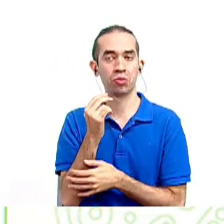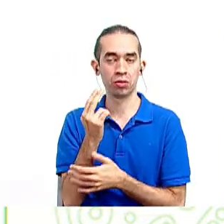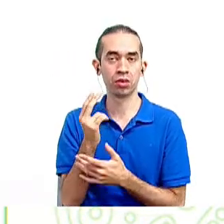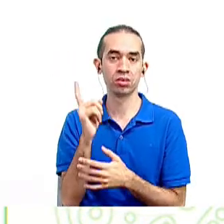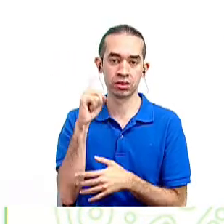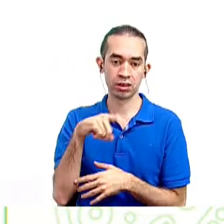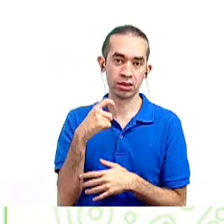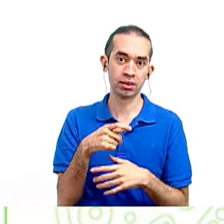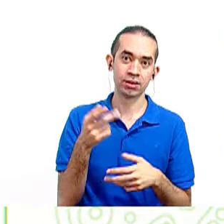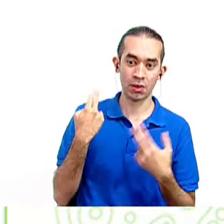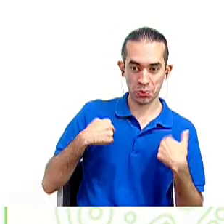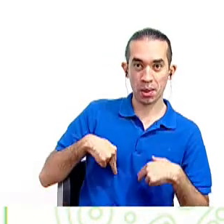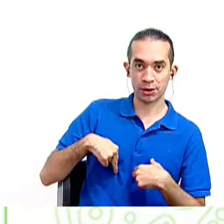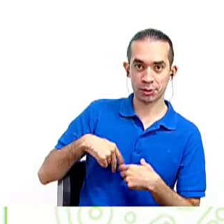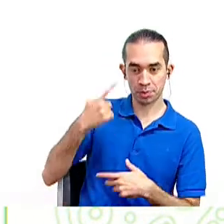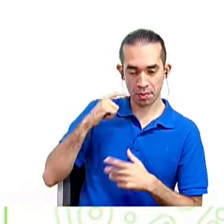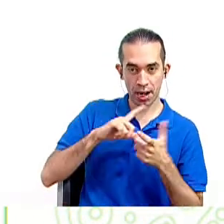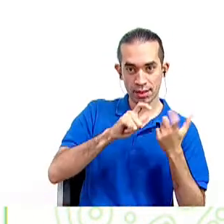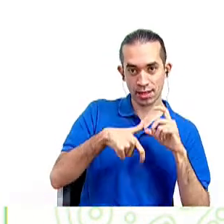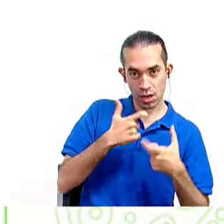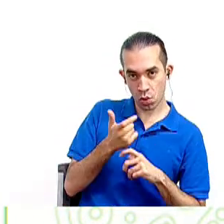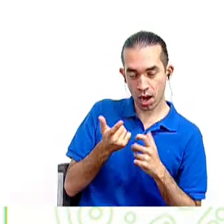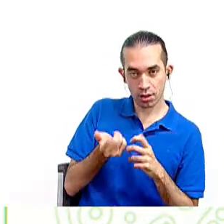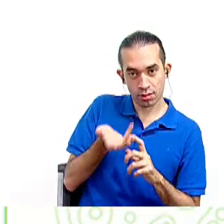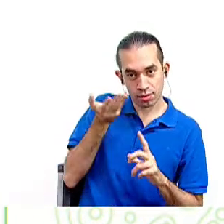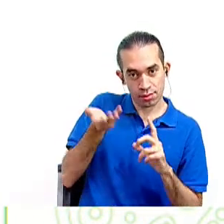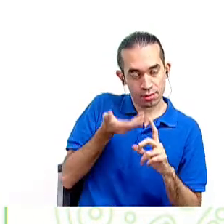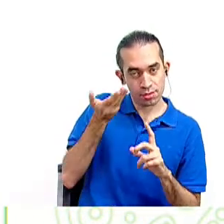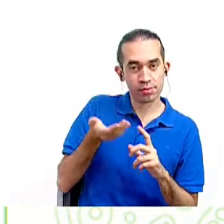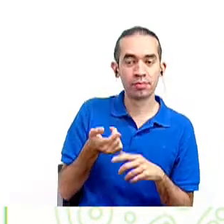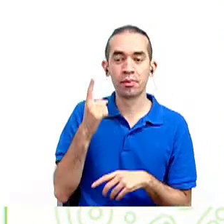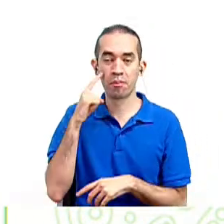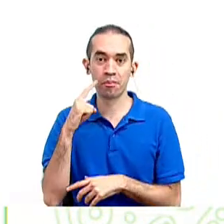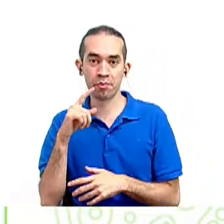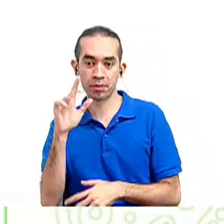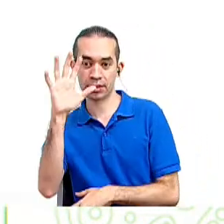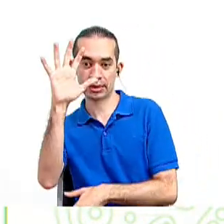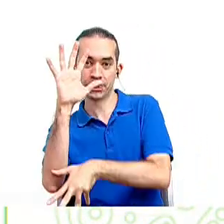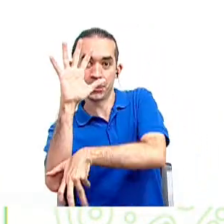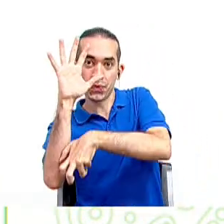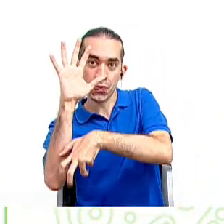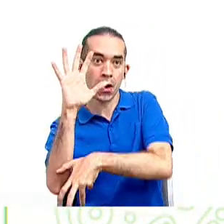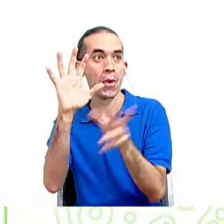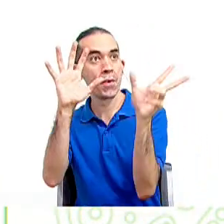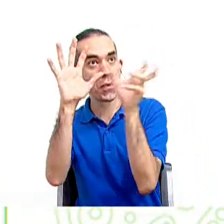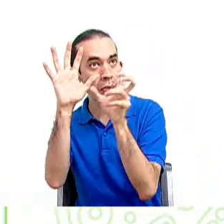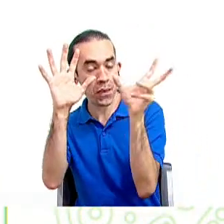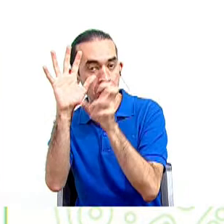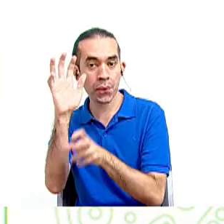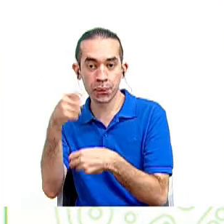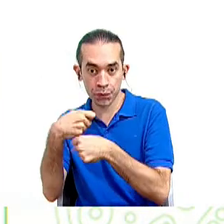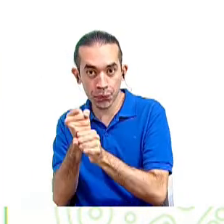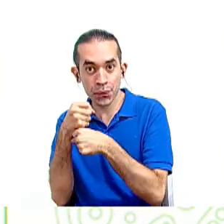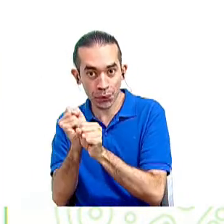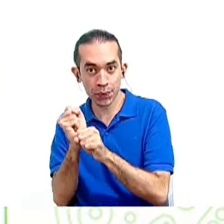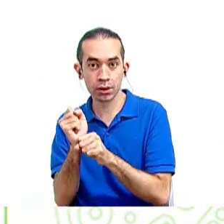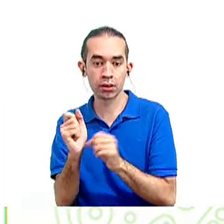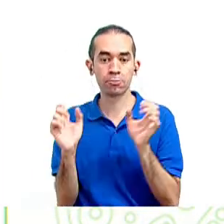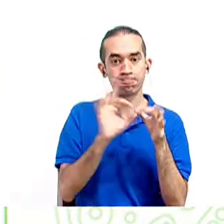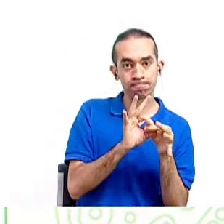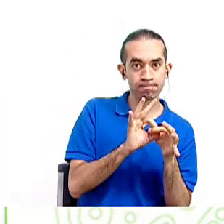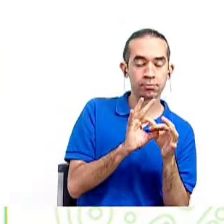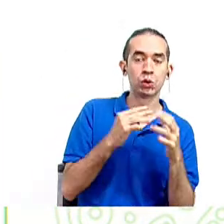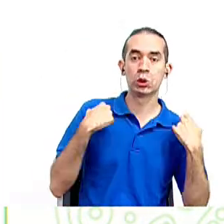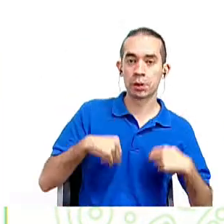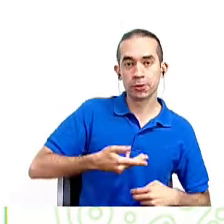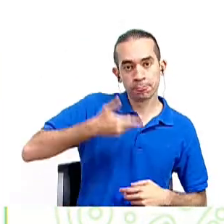respiración celular. Vean la importancia de la fotosíntesis con respecto a la respiración de los seres humanos. Nos